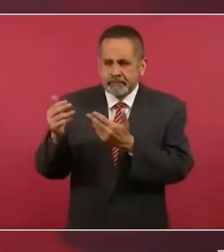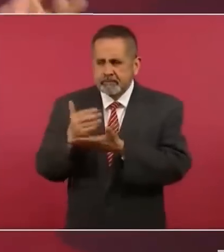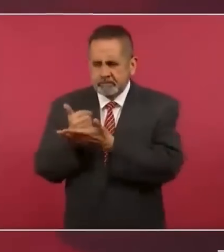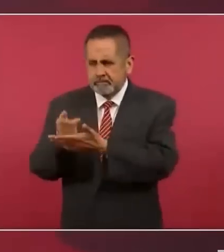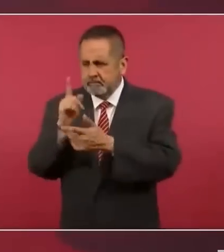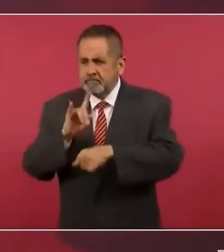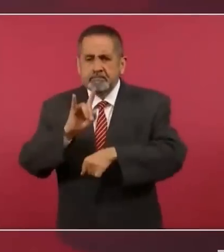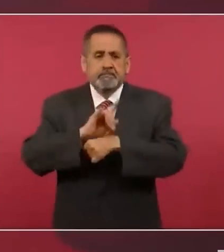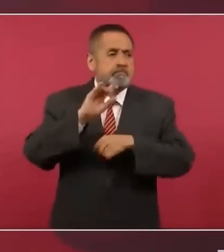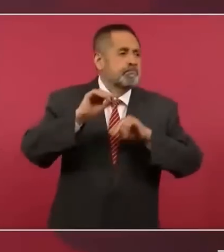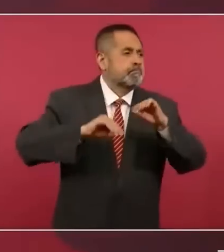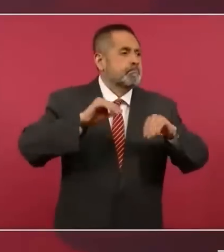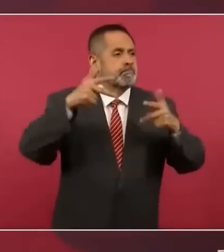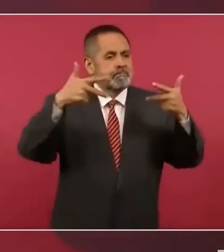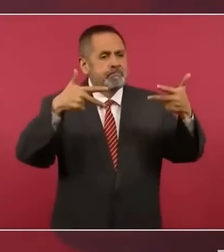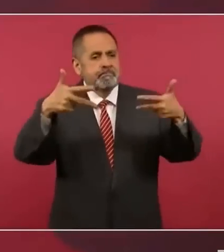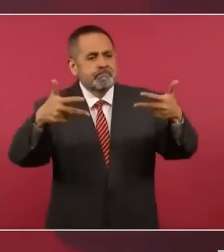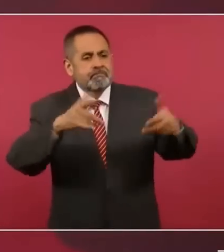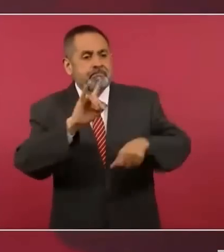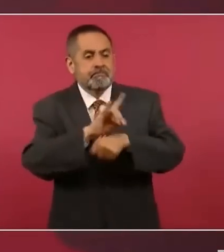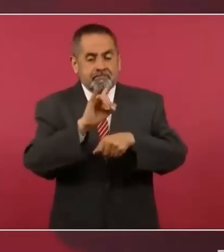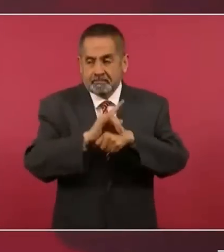con Loret de Mola.